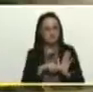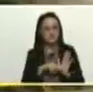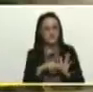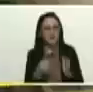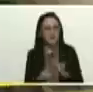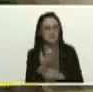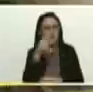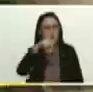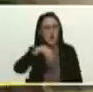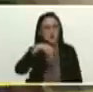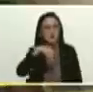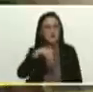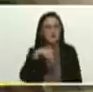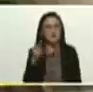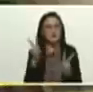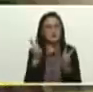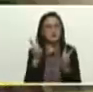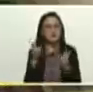va a ser muy útil